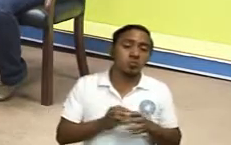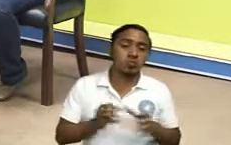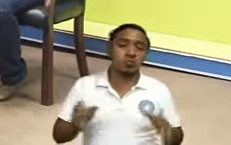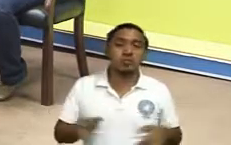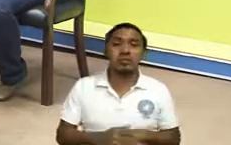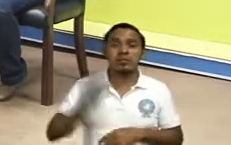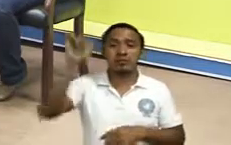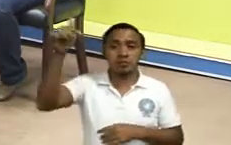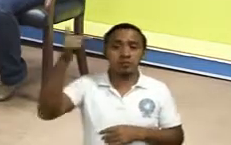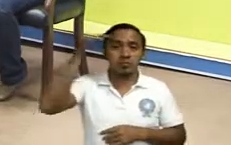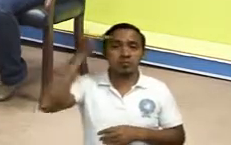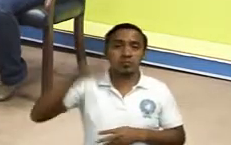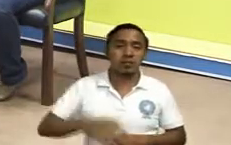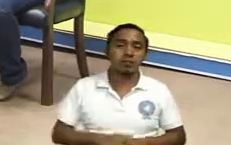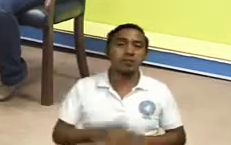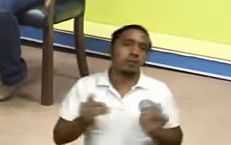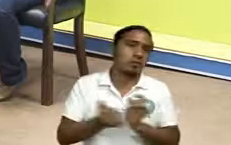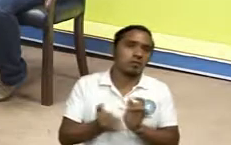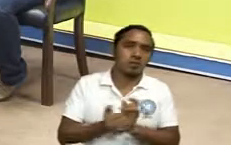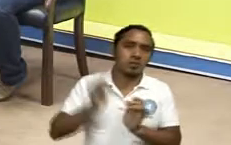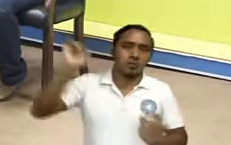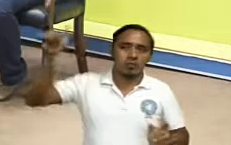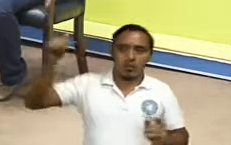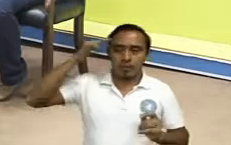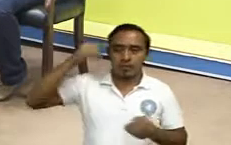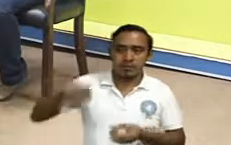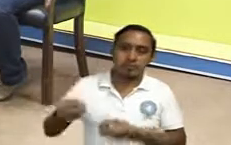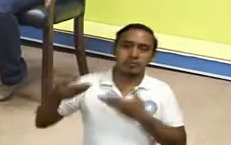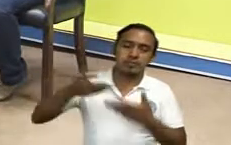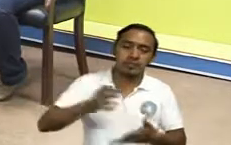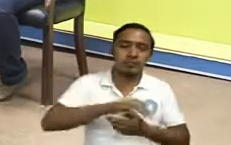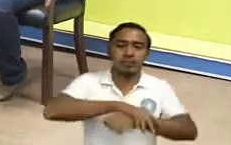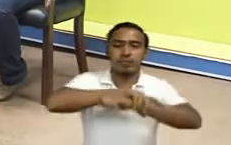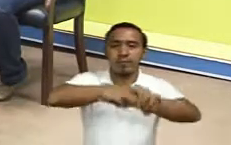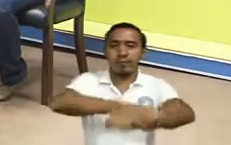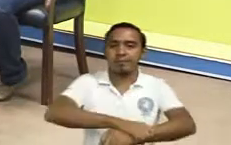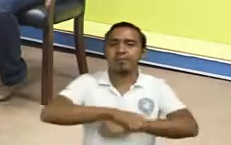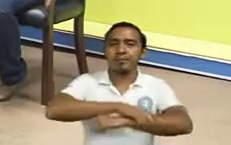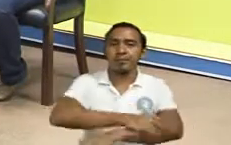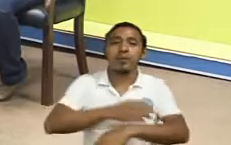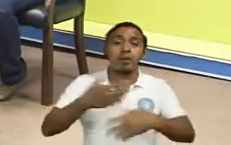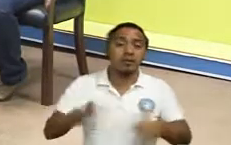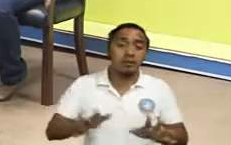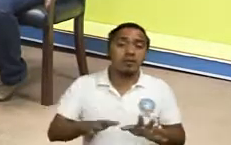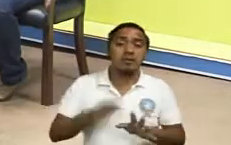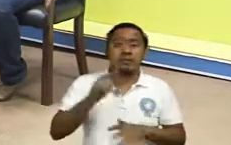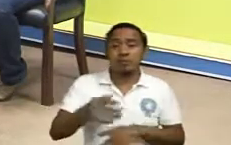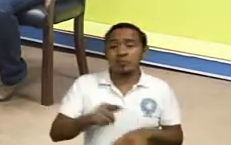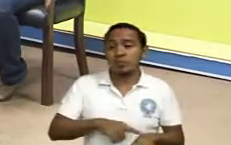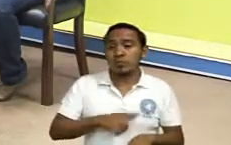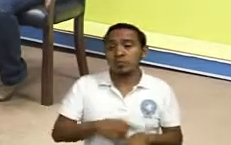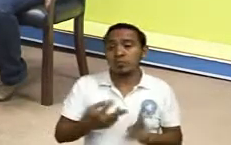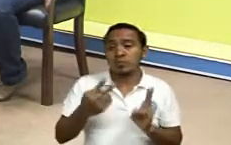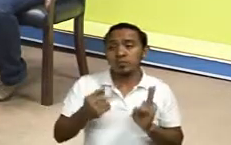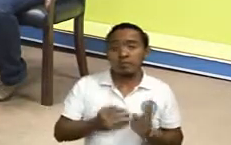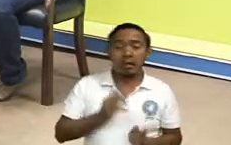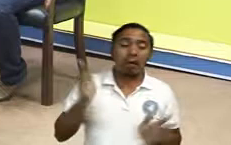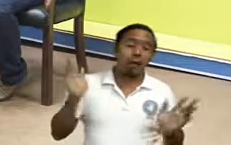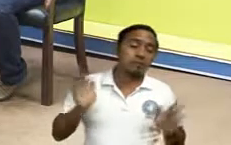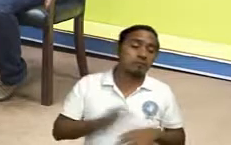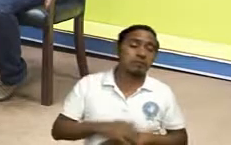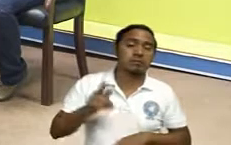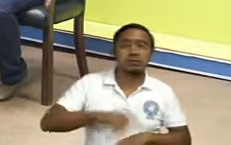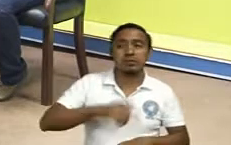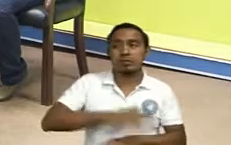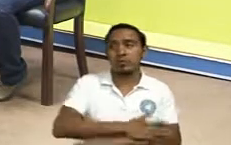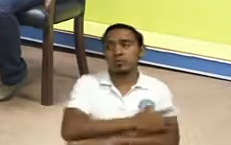del Estado, porque el Estado asume todo lo que es el tratamiento, rehabilitación de esta persona, y bueno, si el resto de su vida queda en estas condiciones, pues